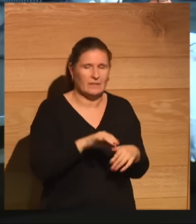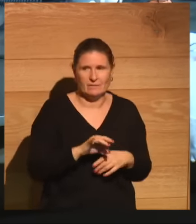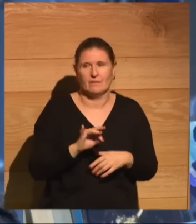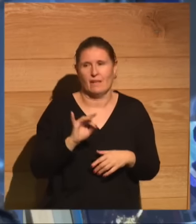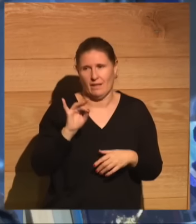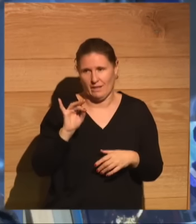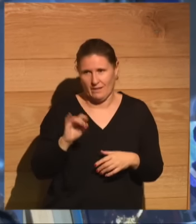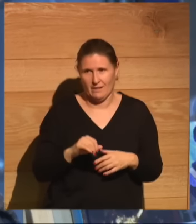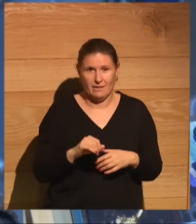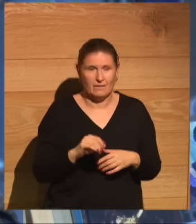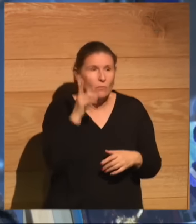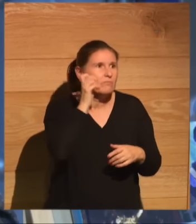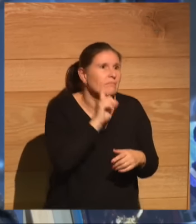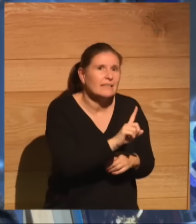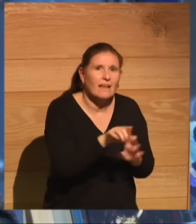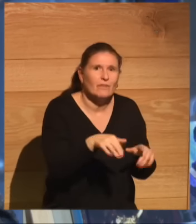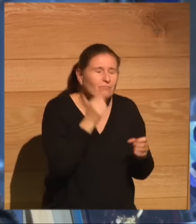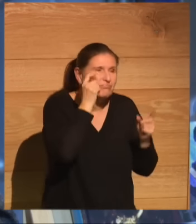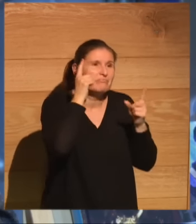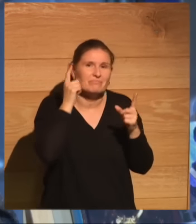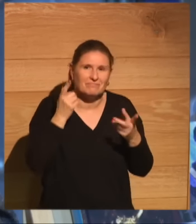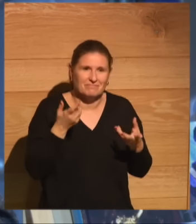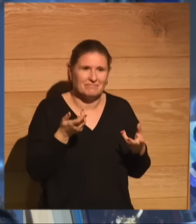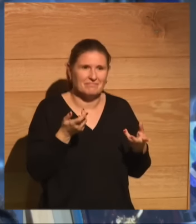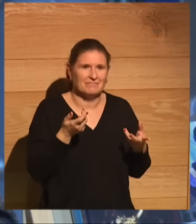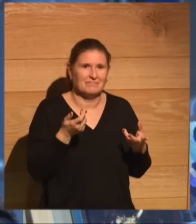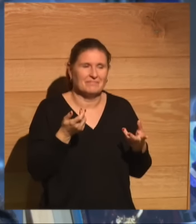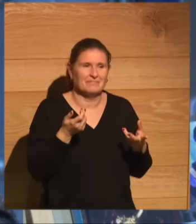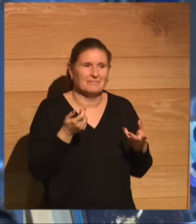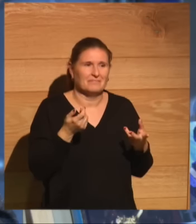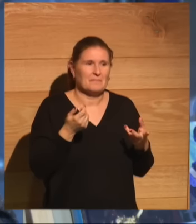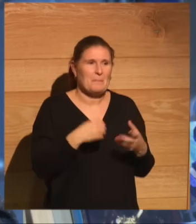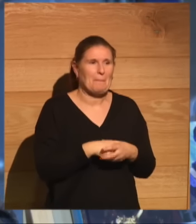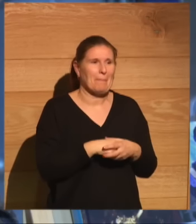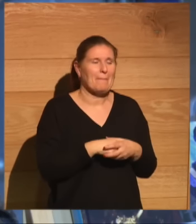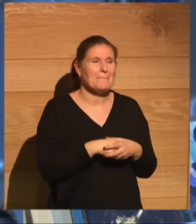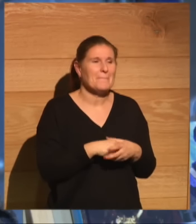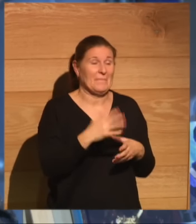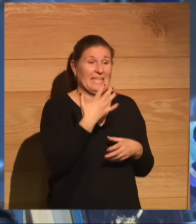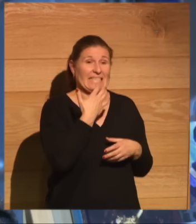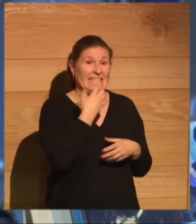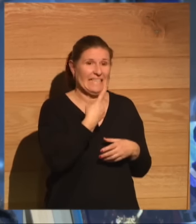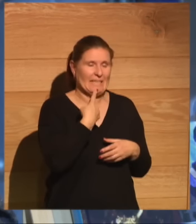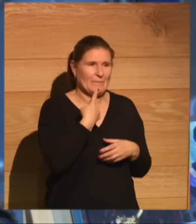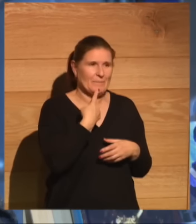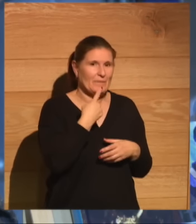Pero cuando oyes una mentira, ¿verdad, Javi? Obvia. Pero ahí ya no, ¿no? Cuando